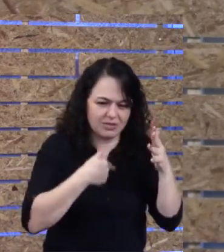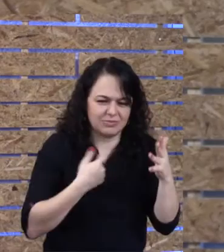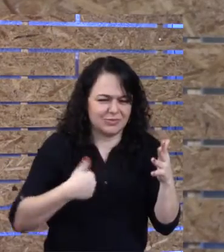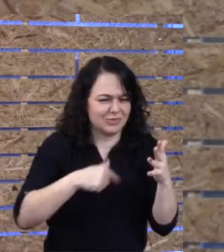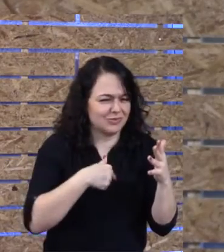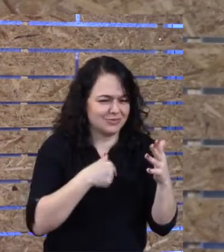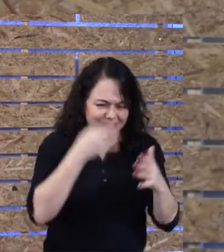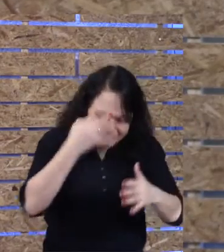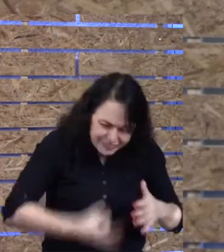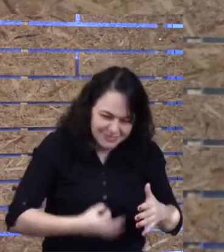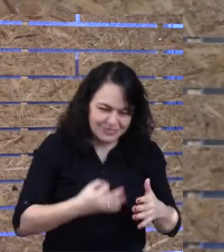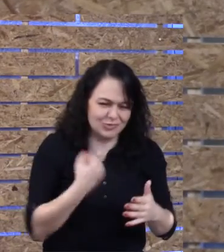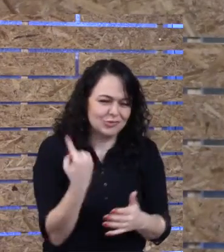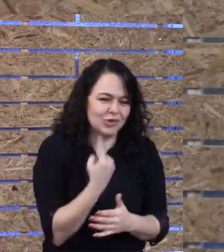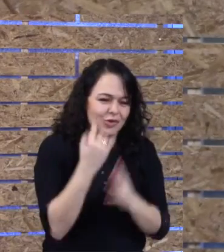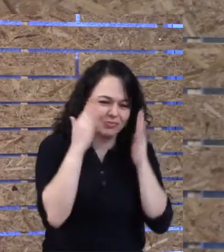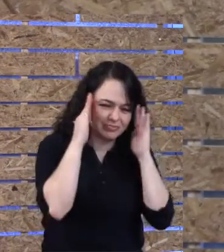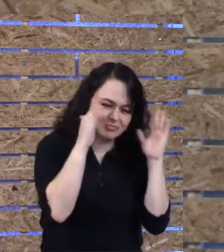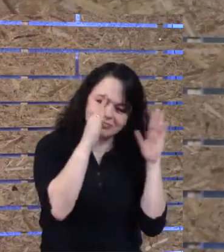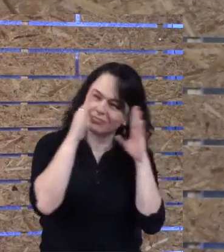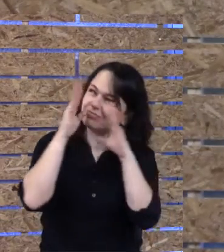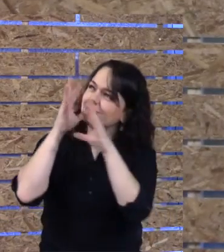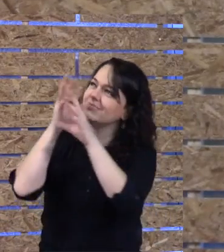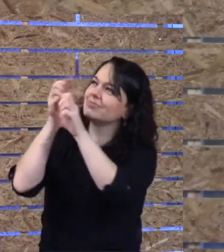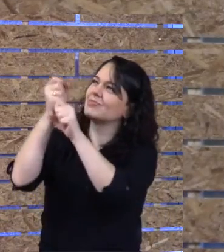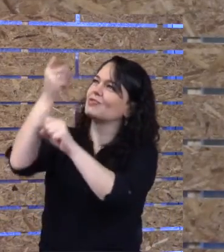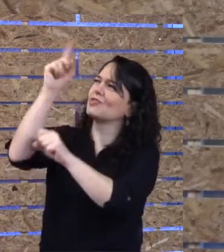Dios en nuestra vida.